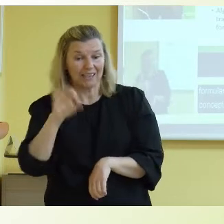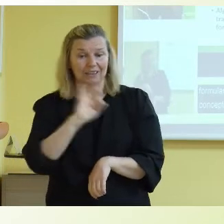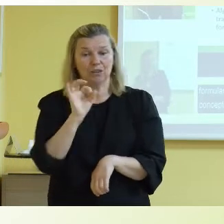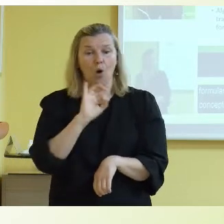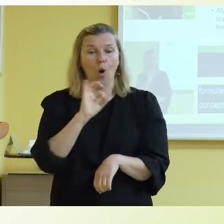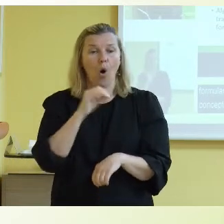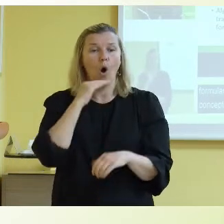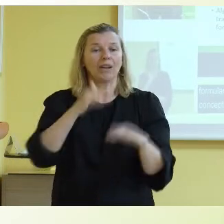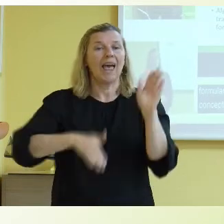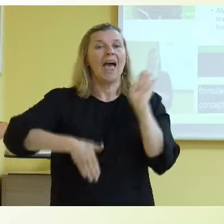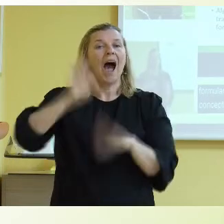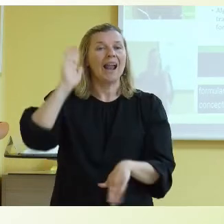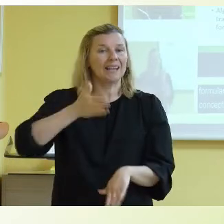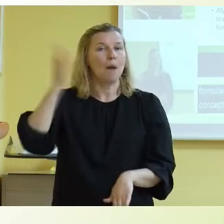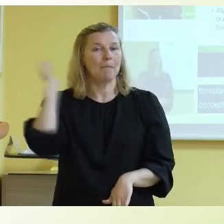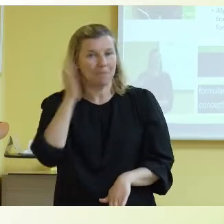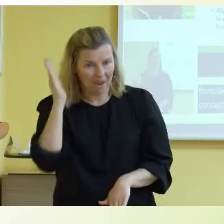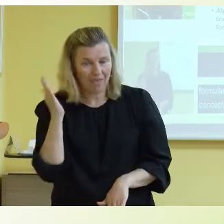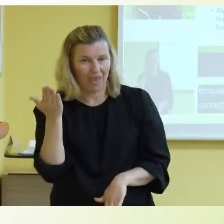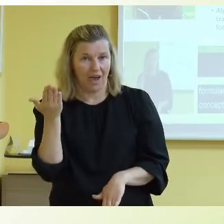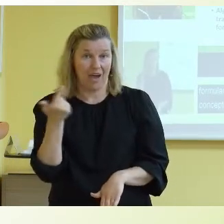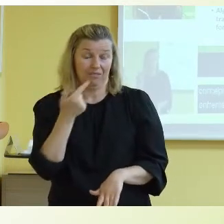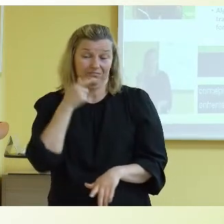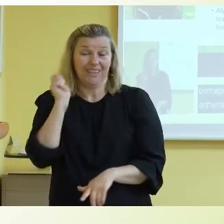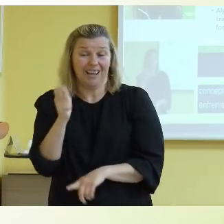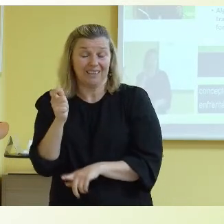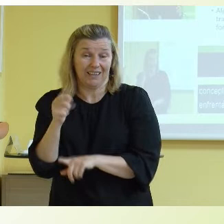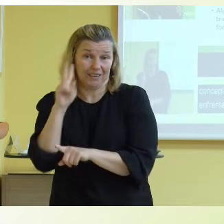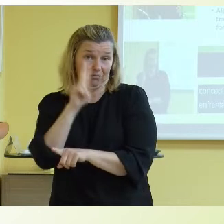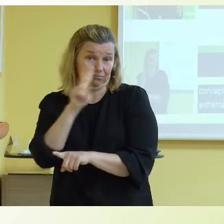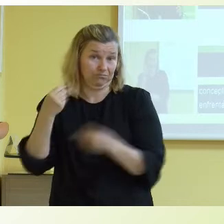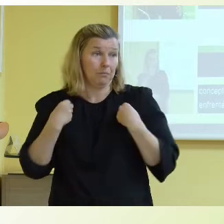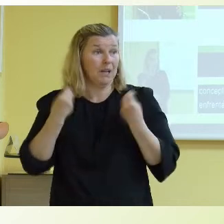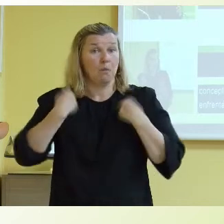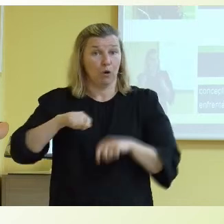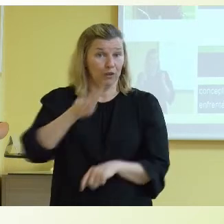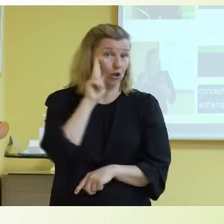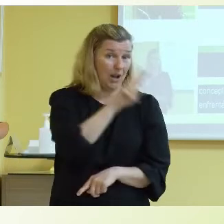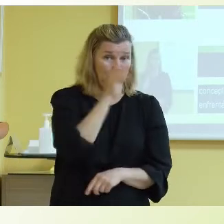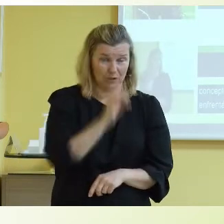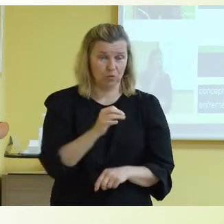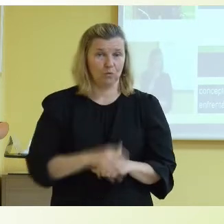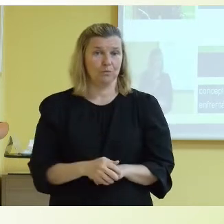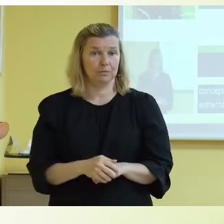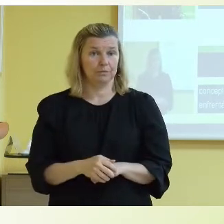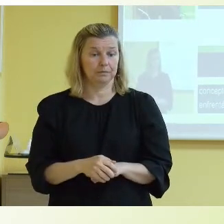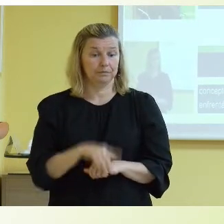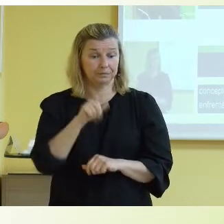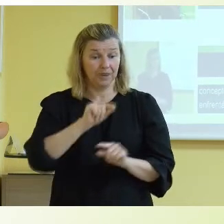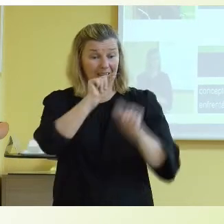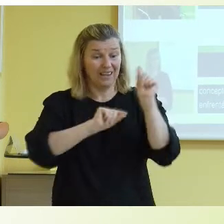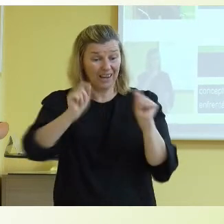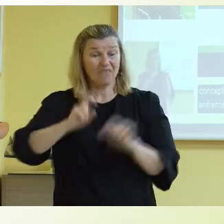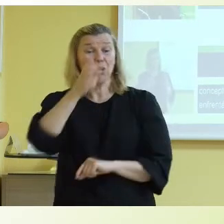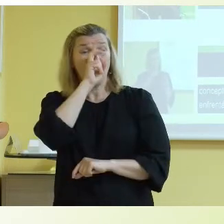de alta prevalencia, que normalmente es lo más frecuente que vais a encontrar en vuestra vida profesional. Este gráfico es antiguo, pero